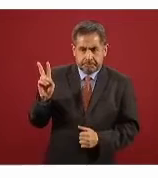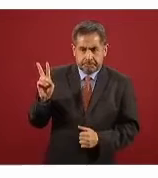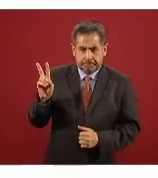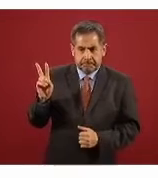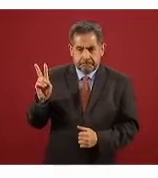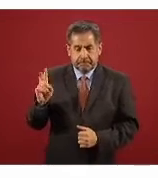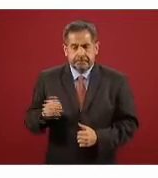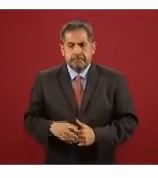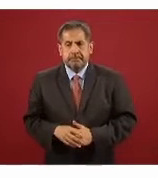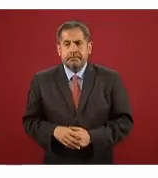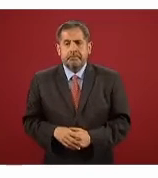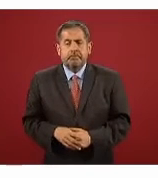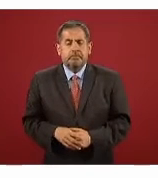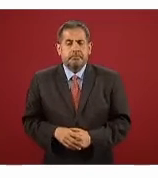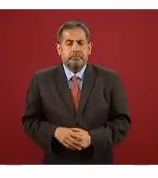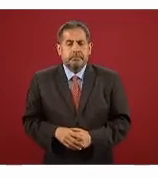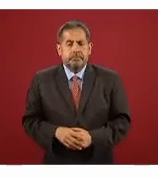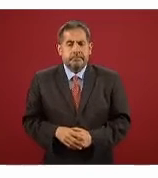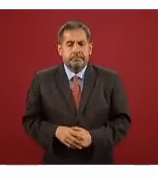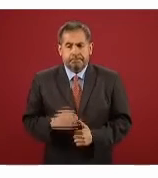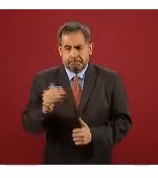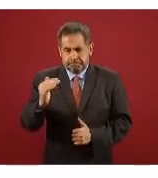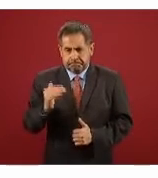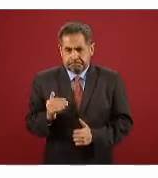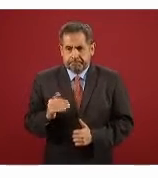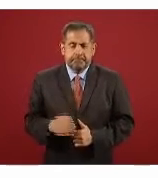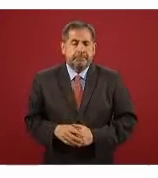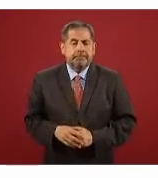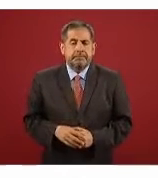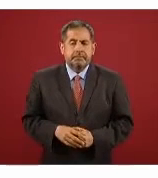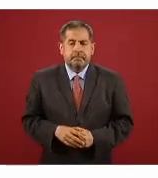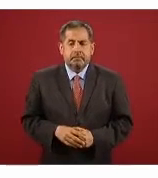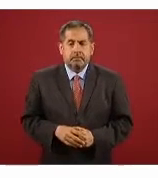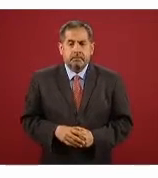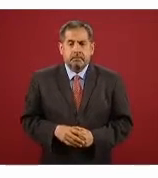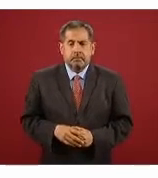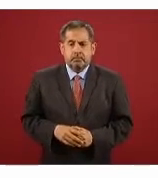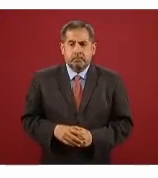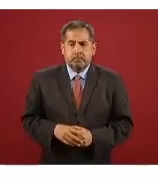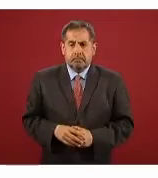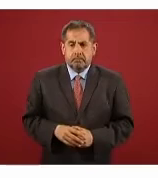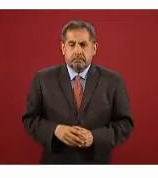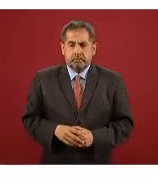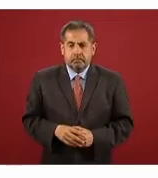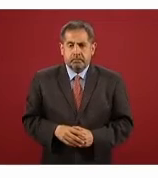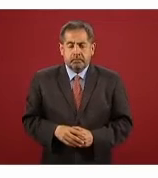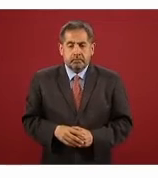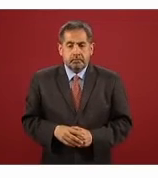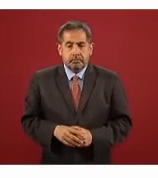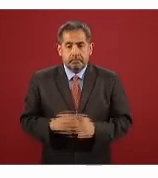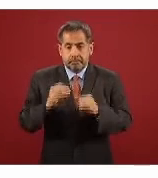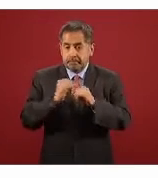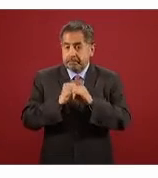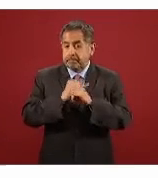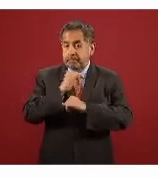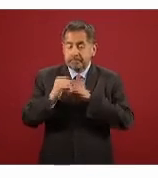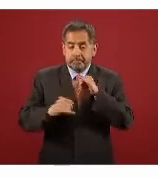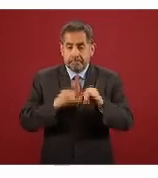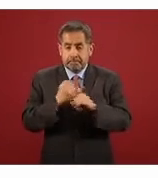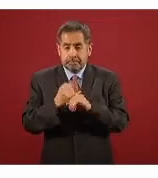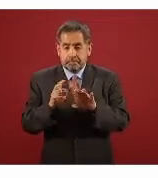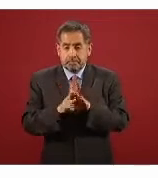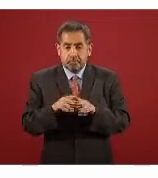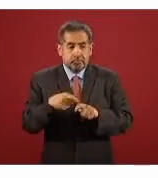el esquema. Adelante, por favor. Y este es finalmente las transferencias internacionales y